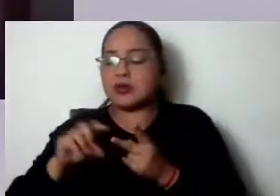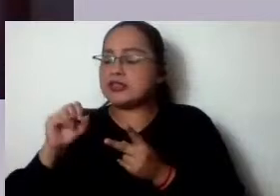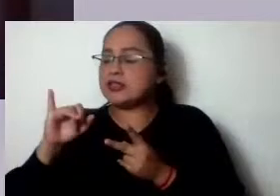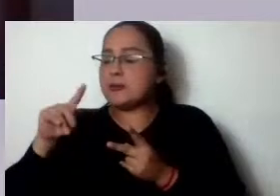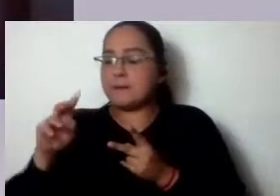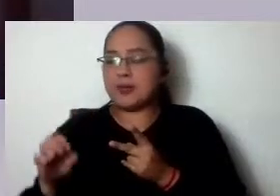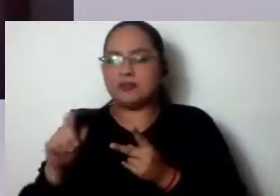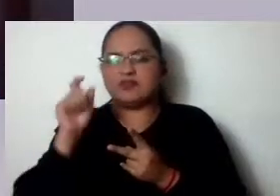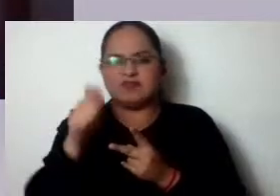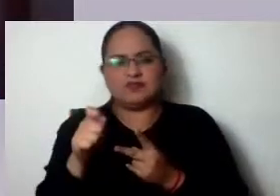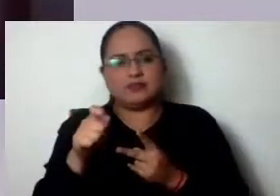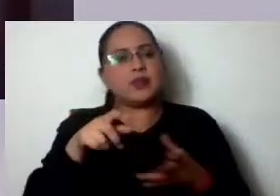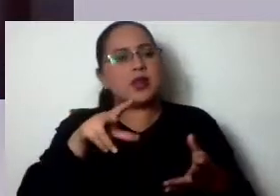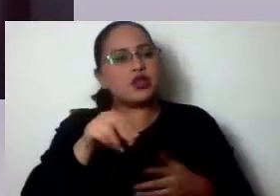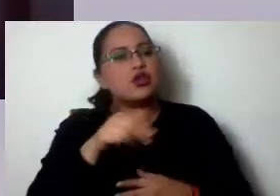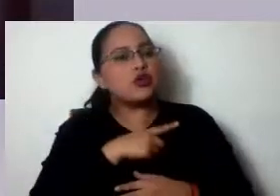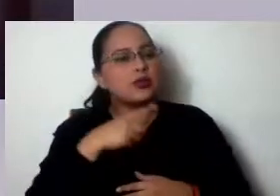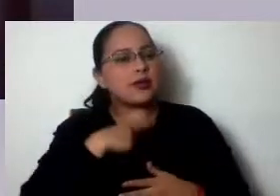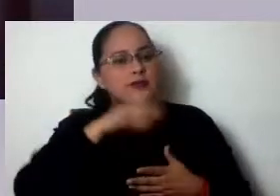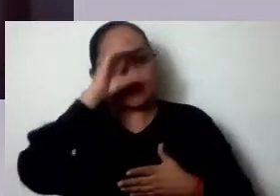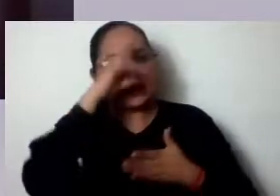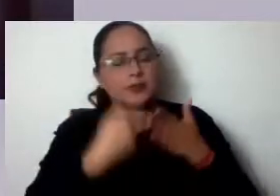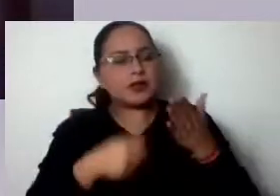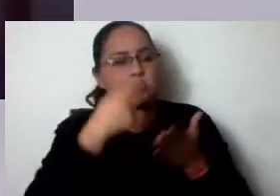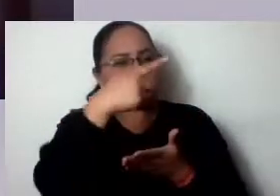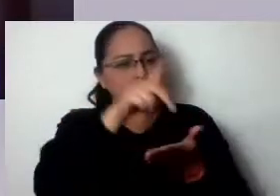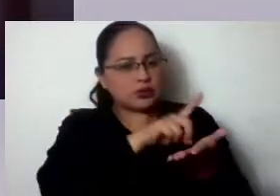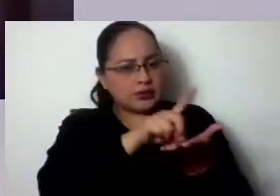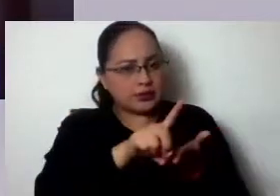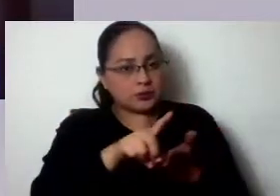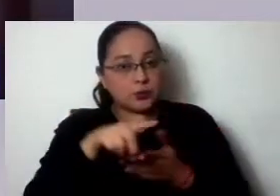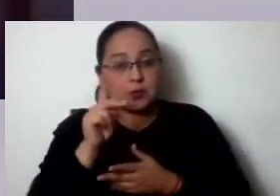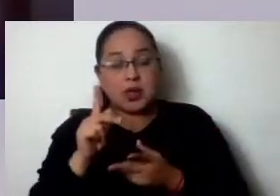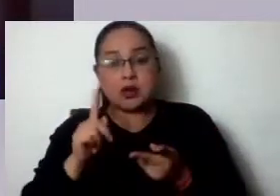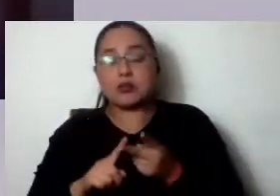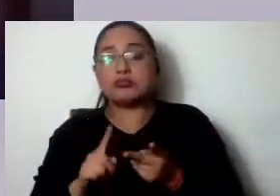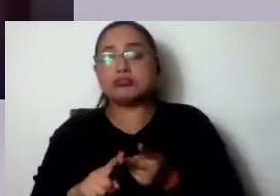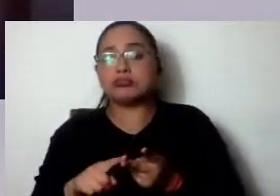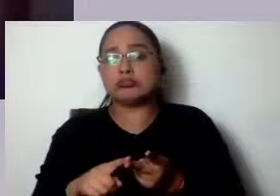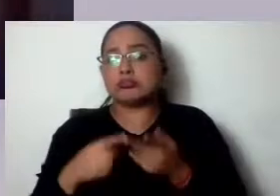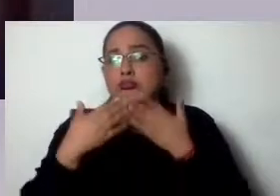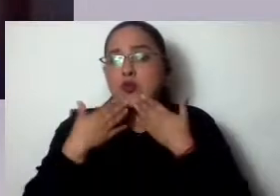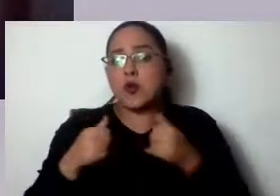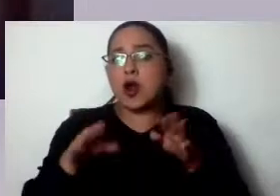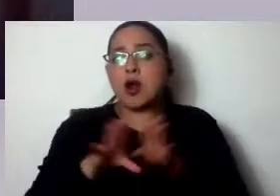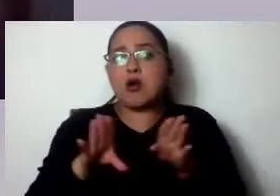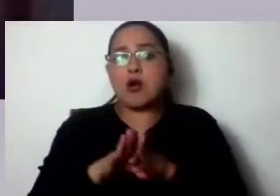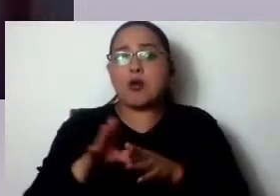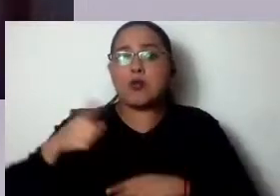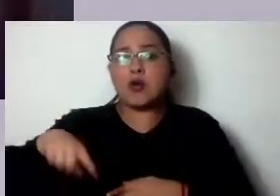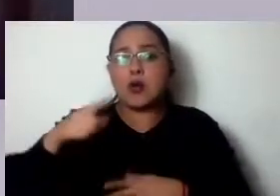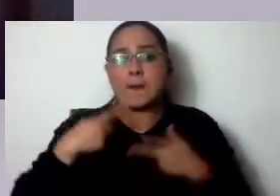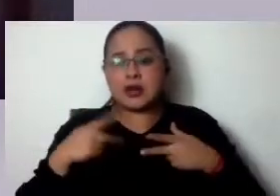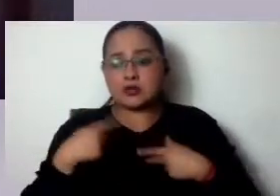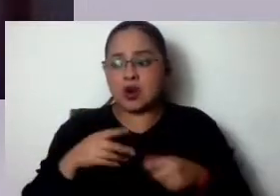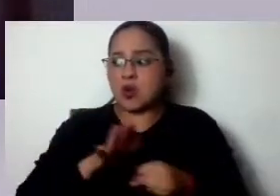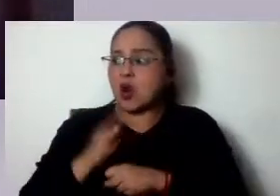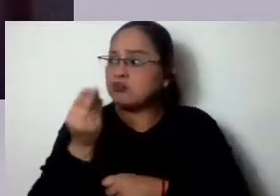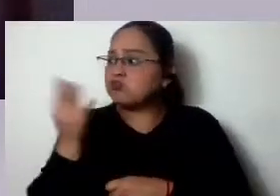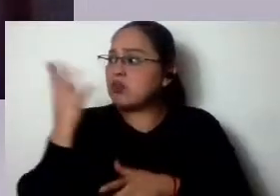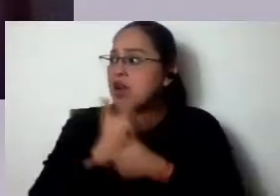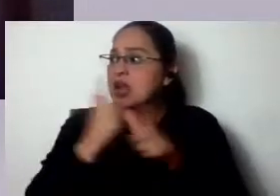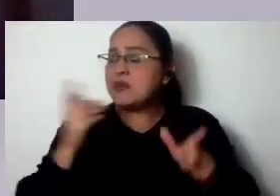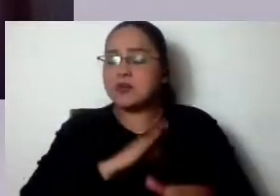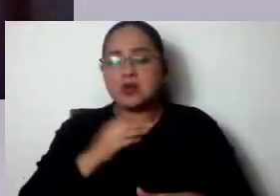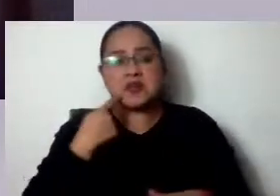acreditar la afectación a un derecho subjetivo pero tampoco implica que cualquier persona pueda promover la acción es decir